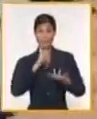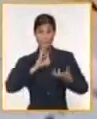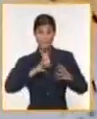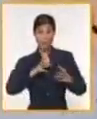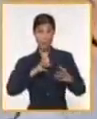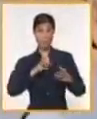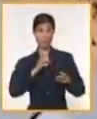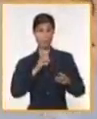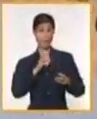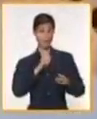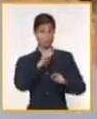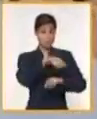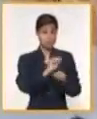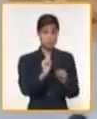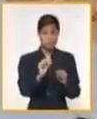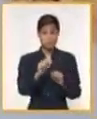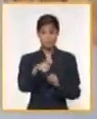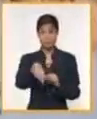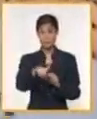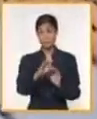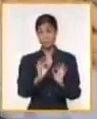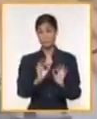fin solamente civil.